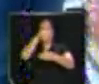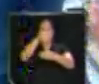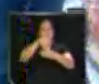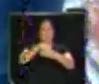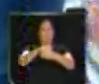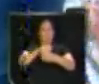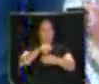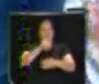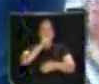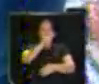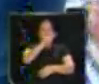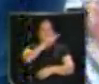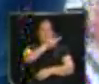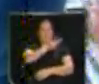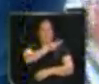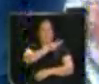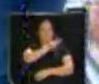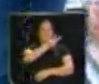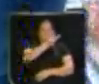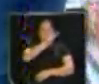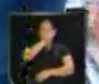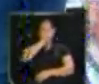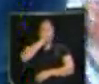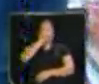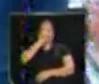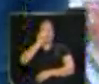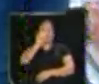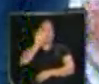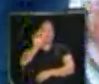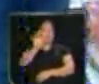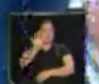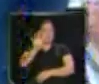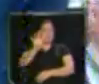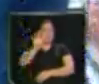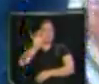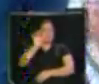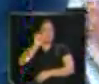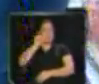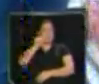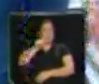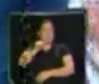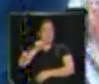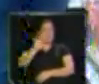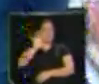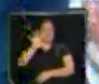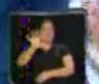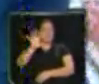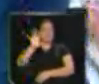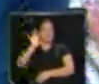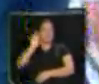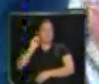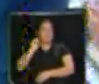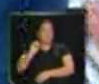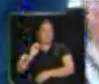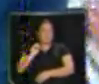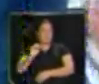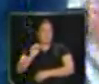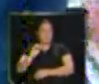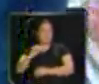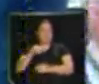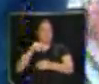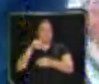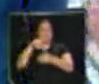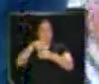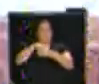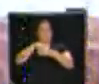que tiene detrás una intención empresarial, una presión de un sector de gente, puede ser de un sector de gente, porque la verdad es